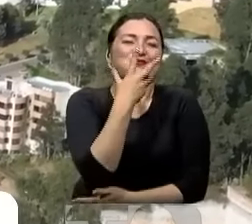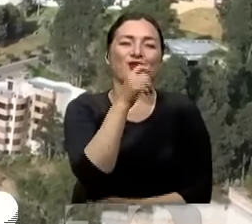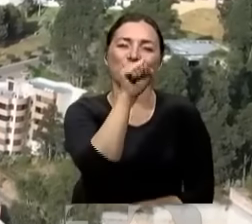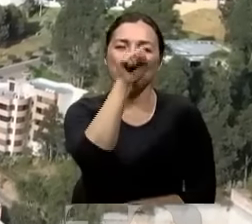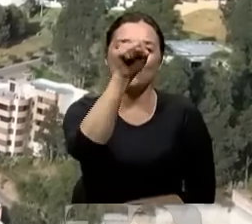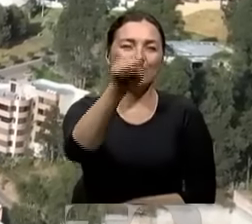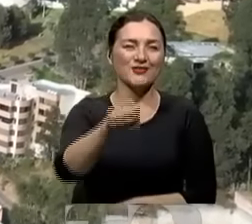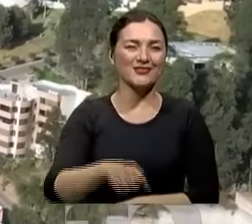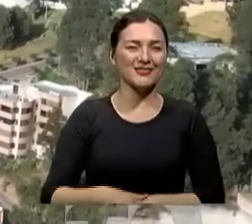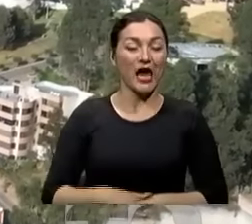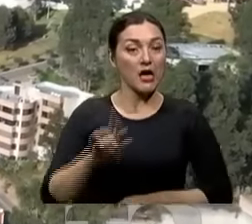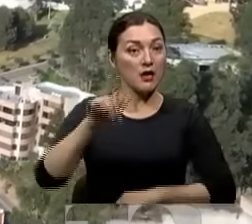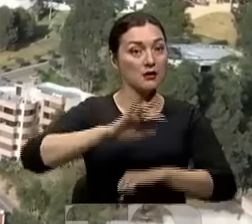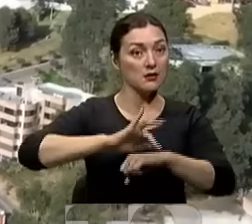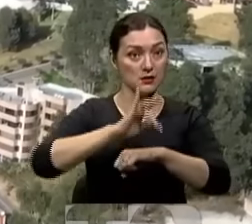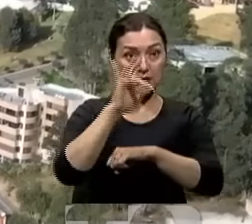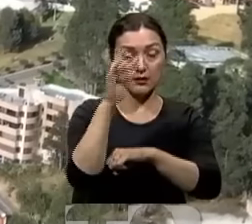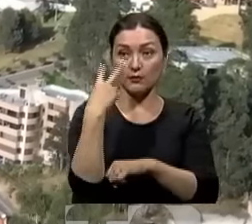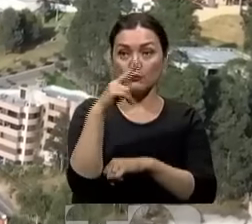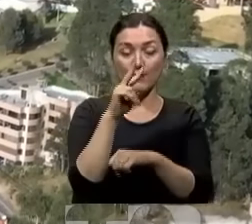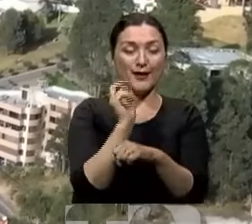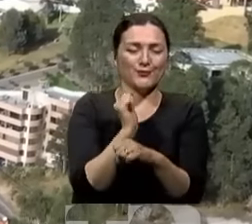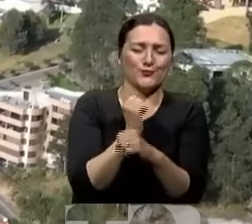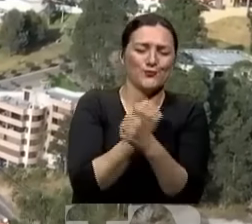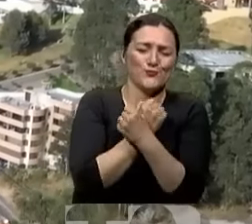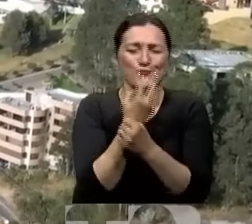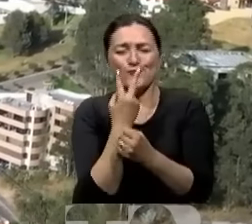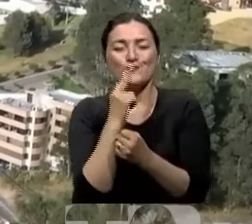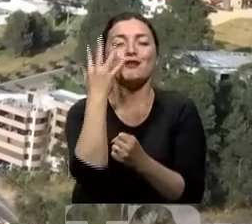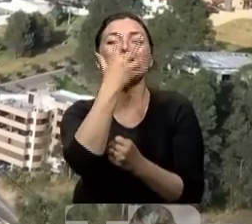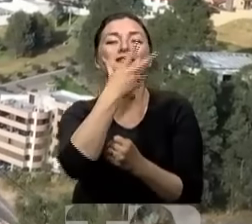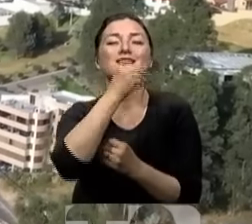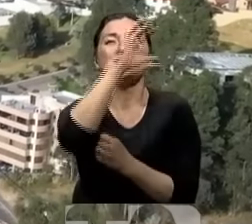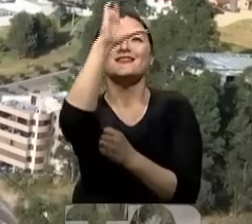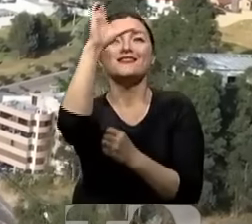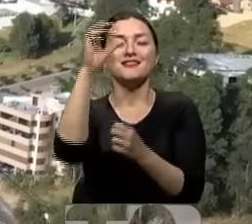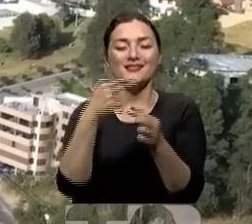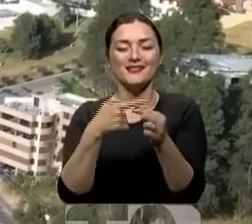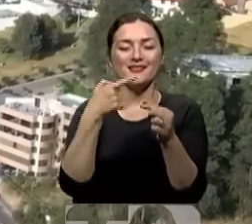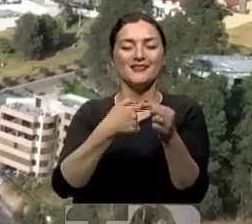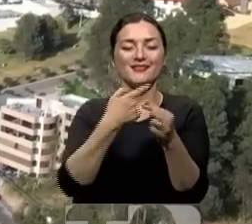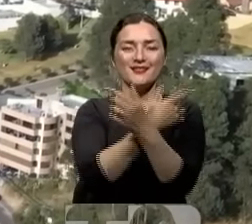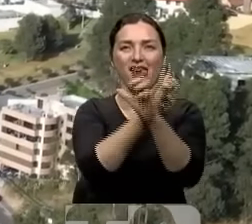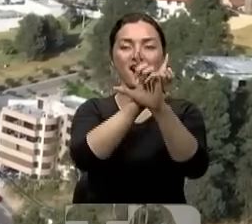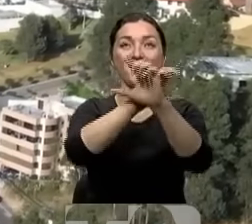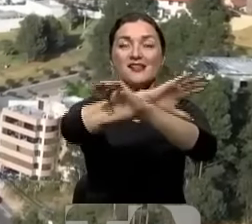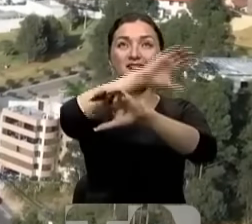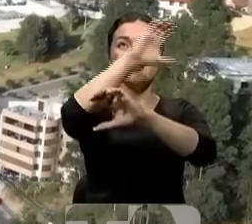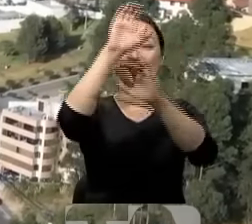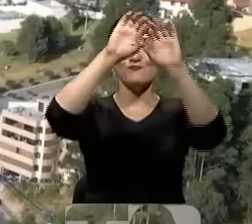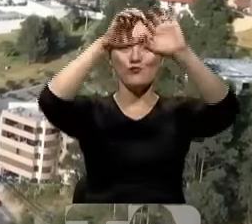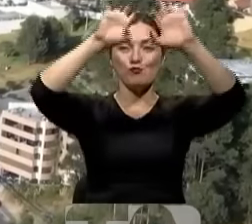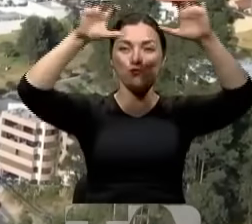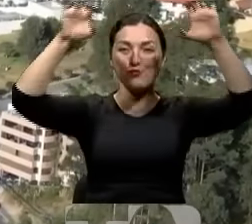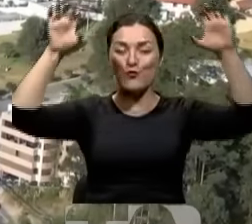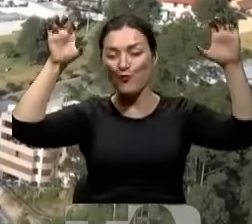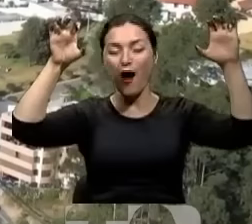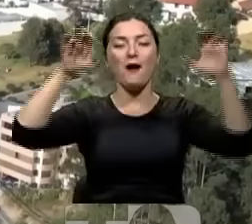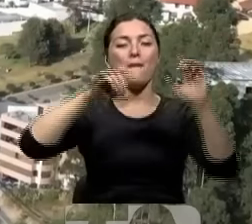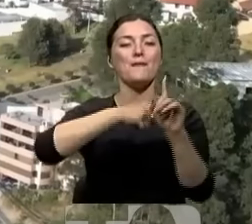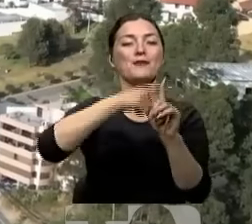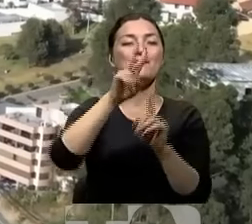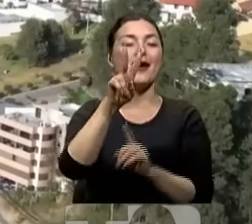¿ah? Desde muy temprano ya lo pudimos apreciar, el cielo de Quito está despejado, 11 grados Celsius, la máxima para el día de hoy es de 20 grados, así que